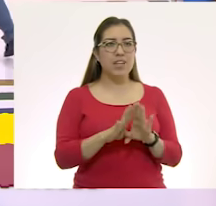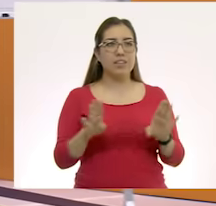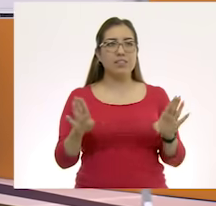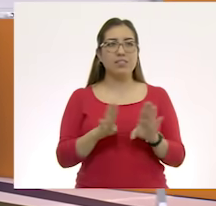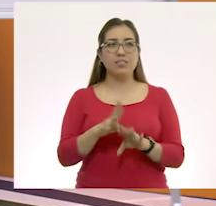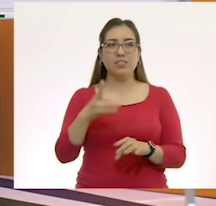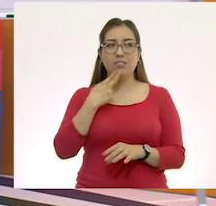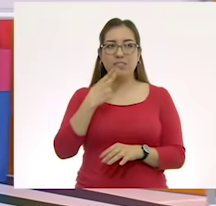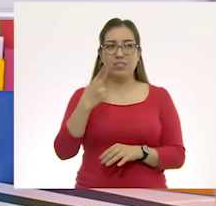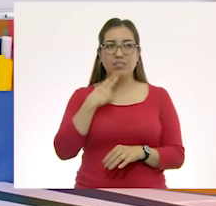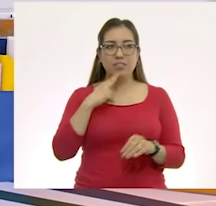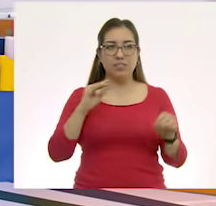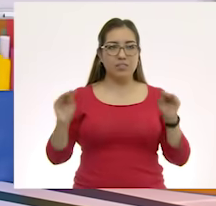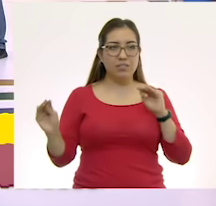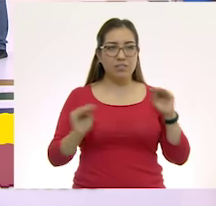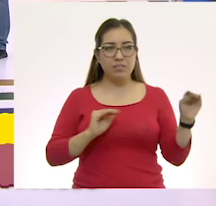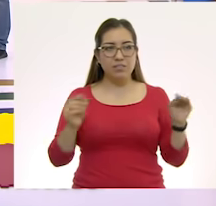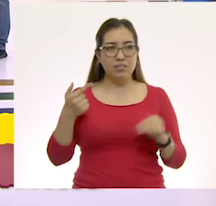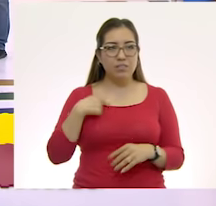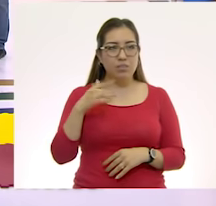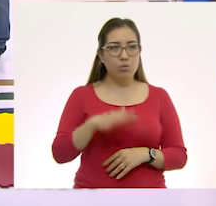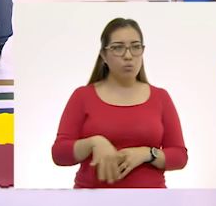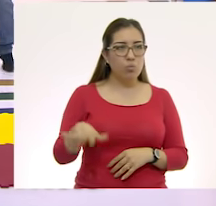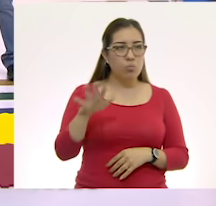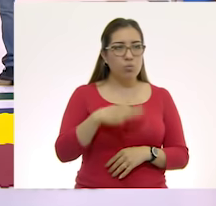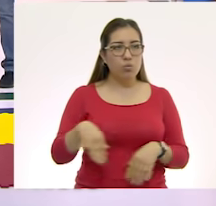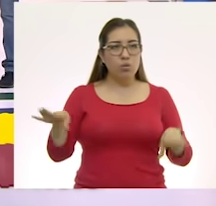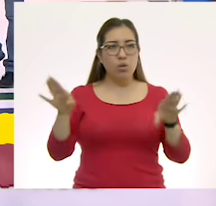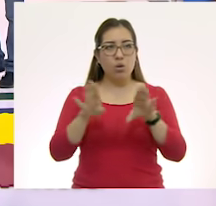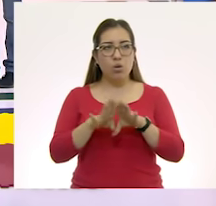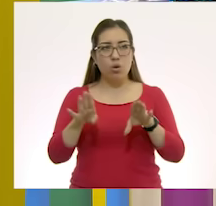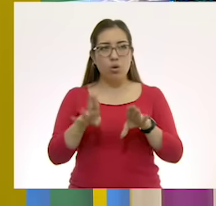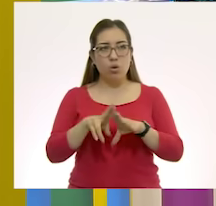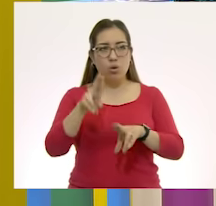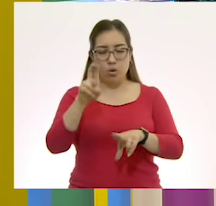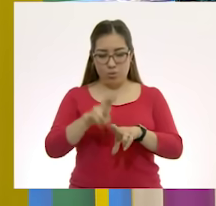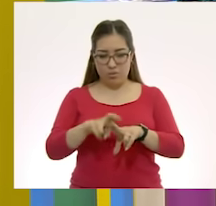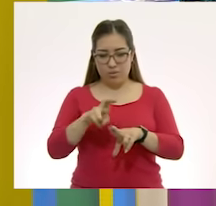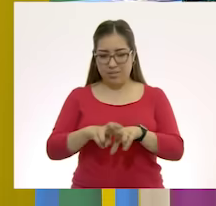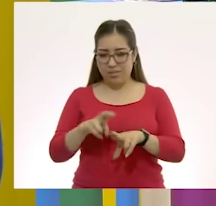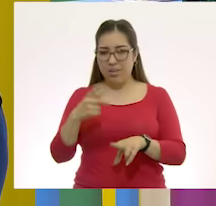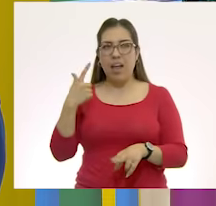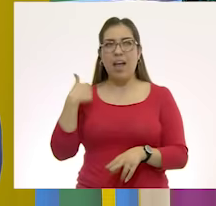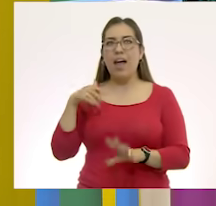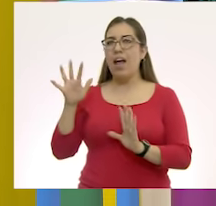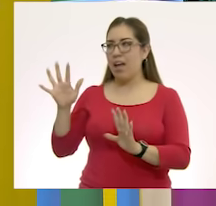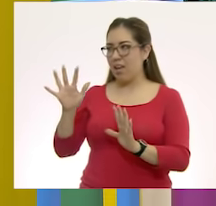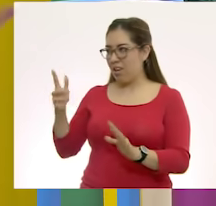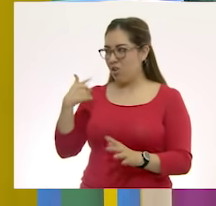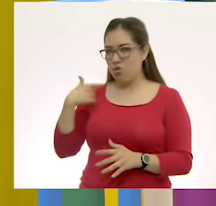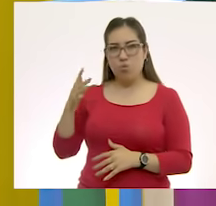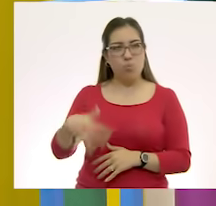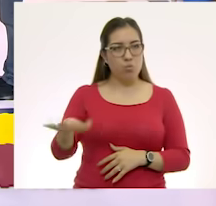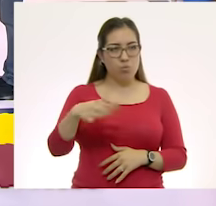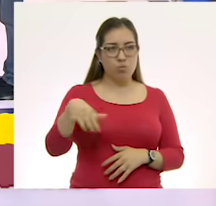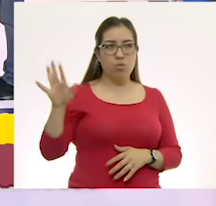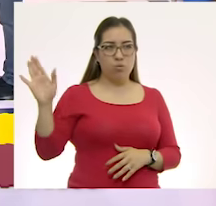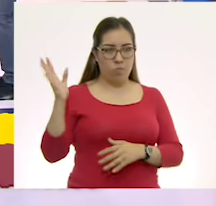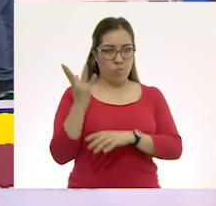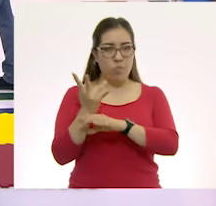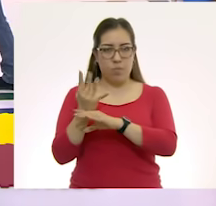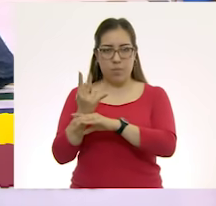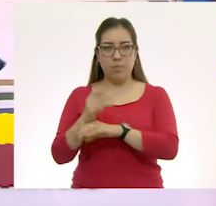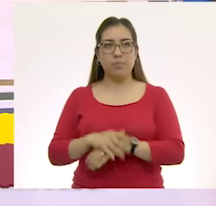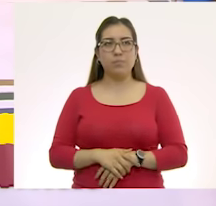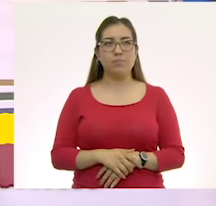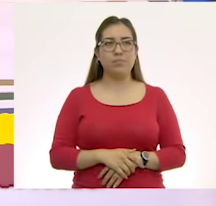hacerlo. Ando buscando un banquito. ¿Un banquito? Un banquito. No se preocupe. Aquí le consigo de todo. Permítame. Nos